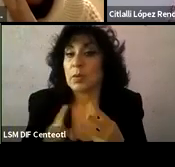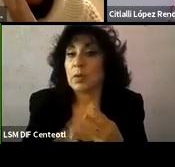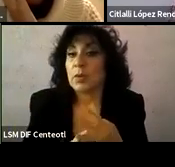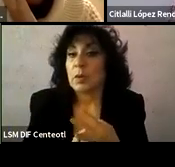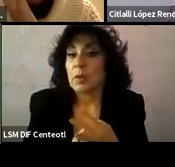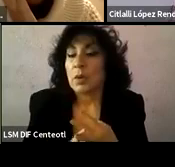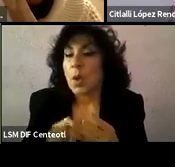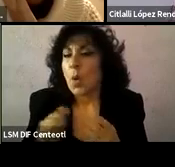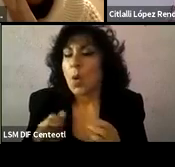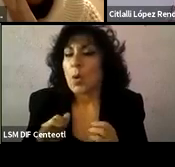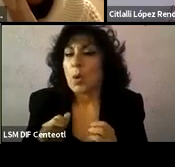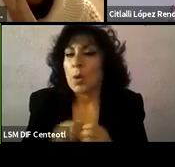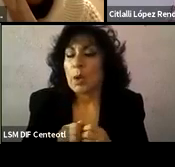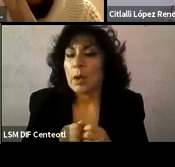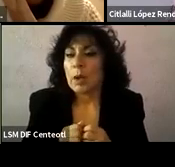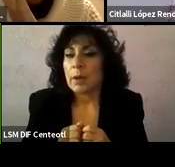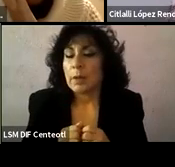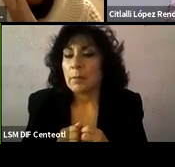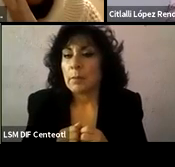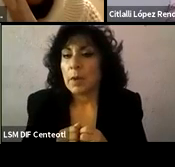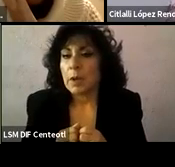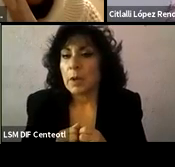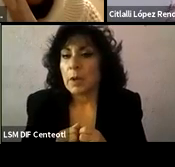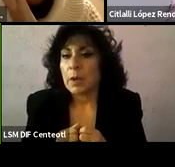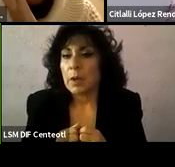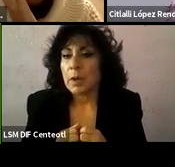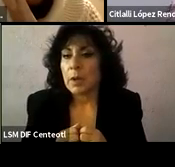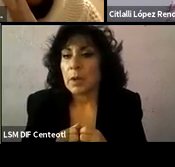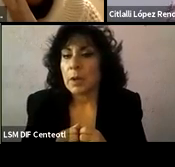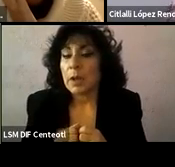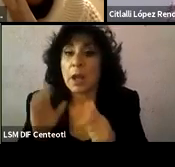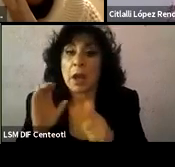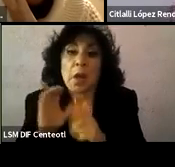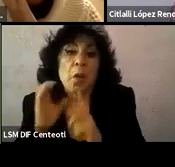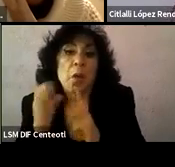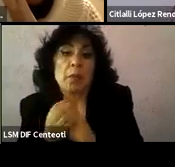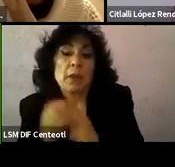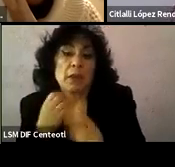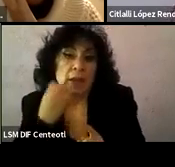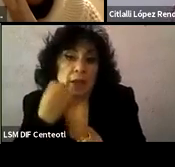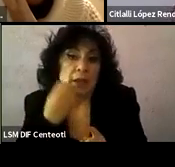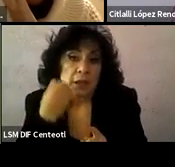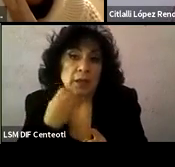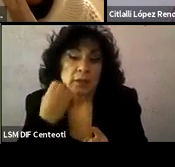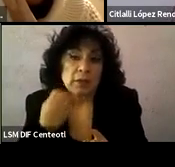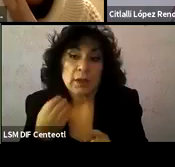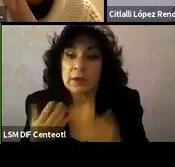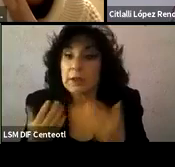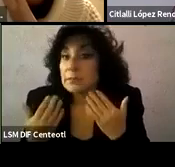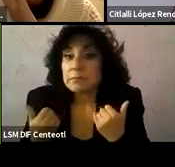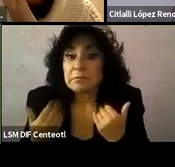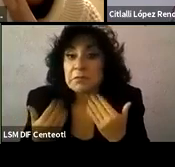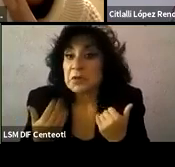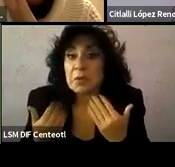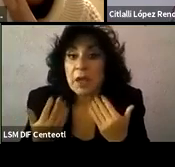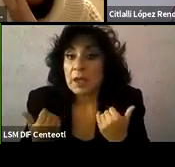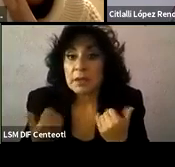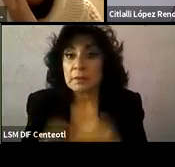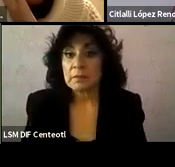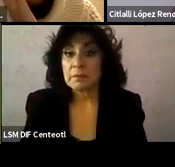la asociación de alumnos, ¿no? Que nosotros les decimos comités estudiantiles para rescatar lo que significa 68,